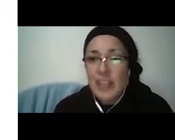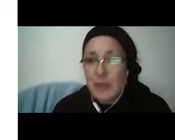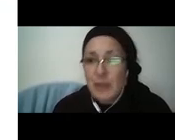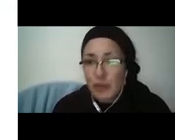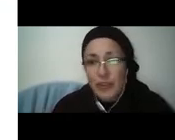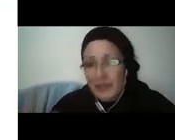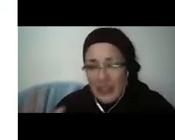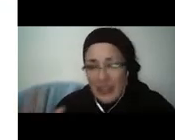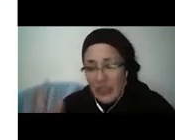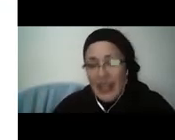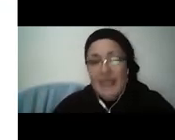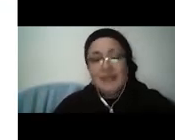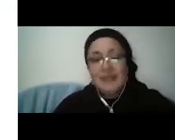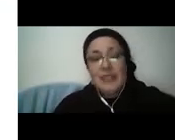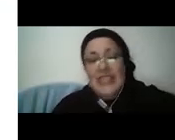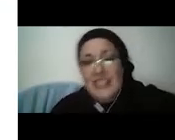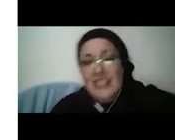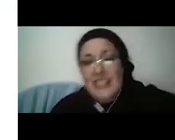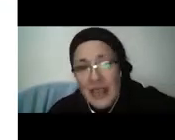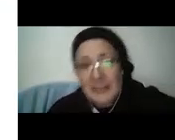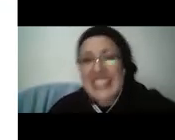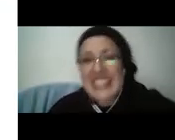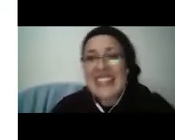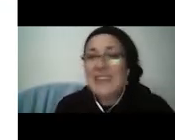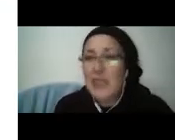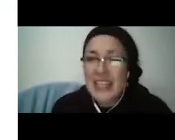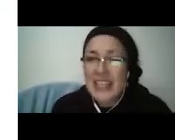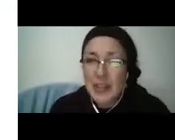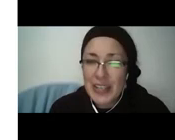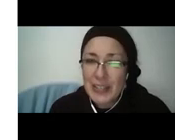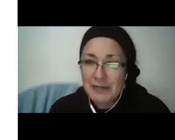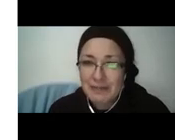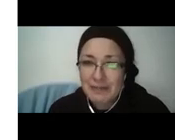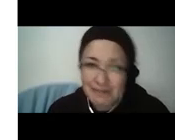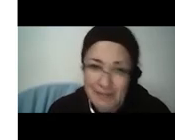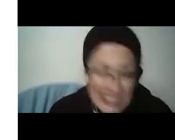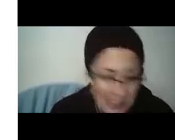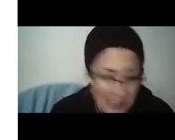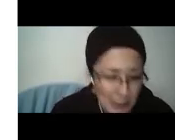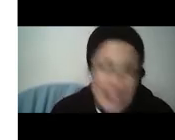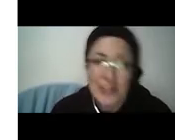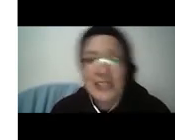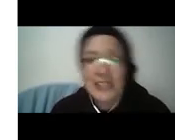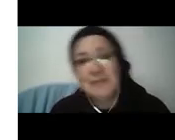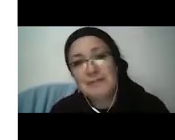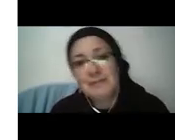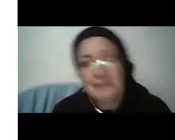Yo les pregunto, para que ustedes ahí lo analicen en su lugar, ¿qué sabemos del hidrógeno? ¿Qué sabemos del